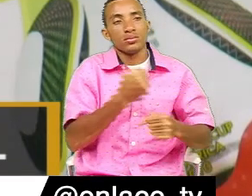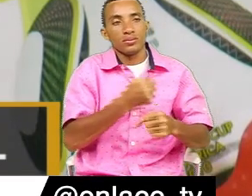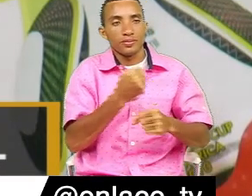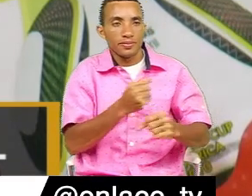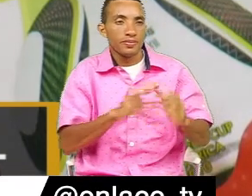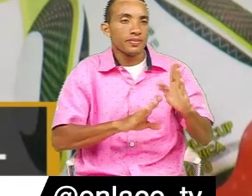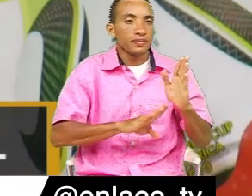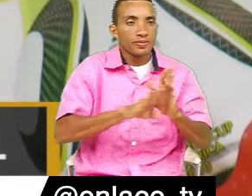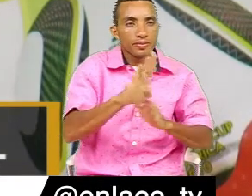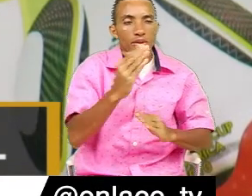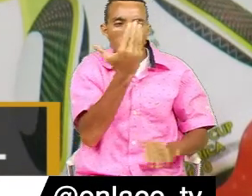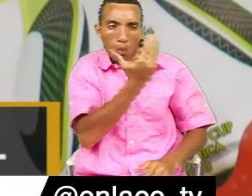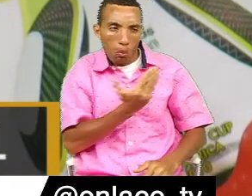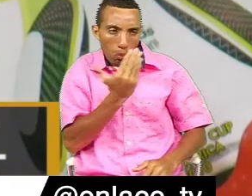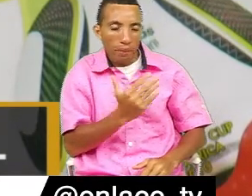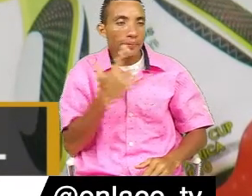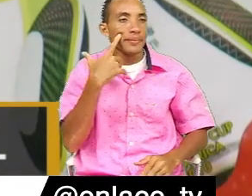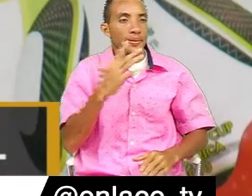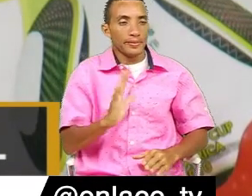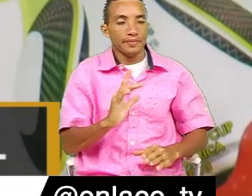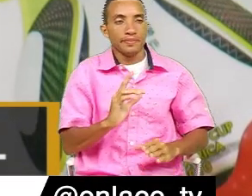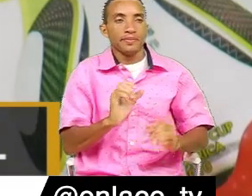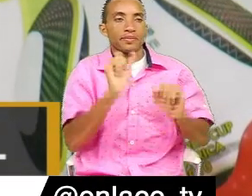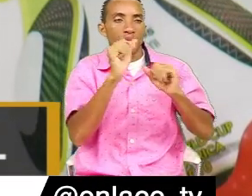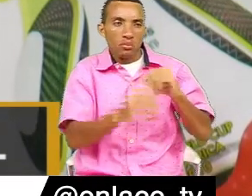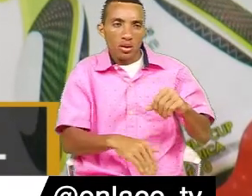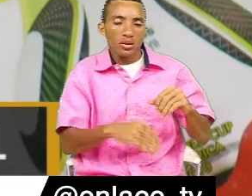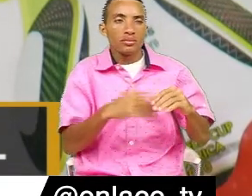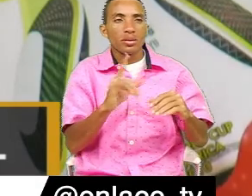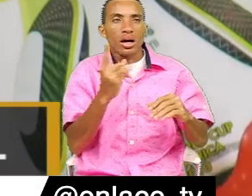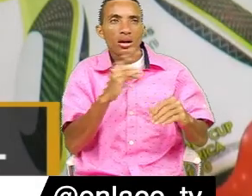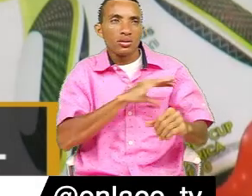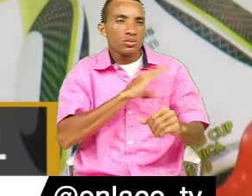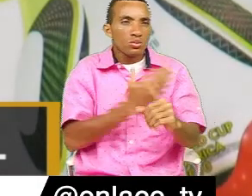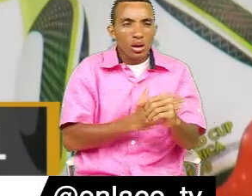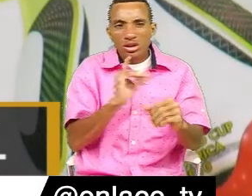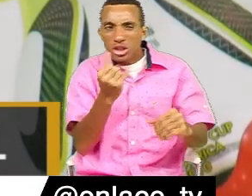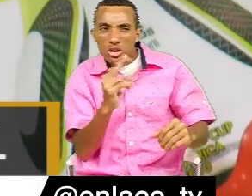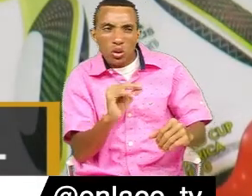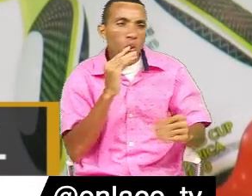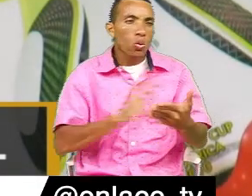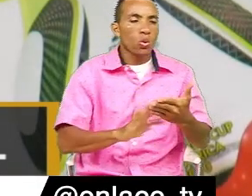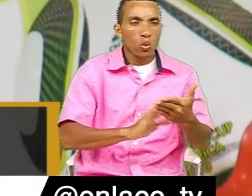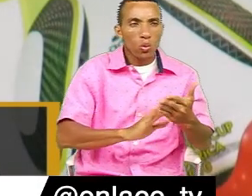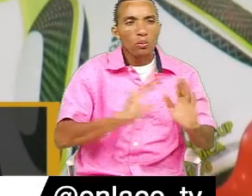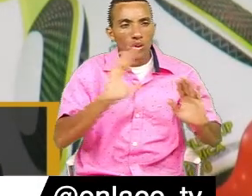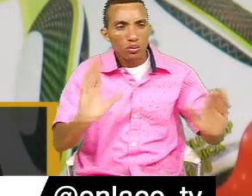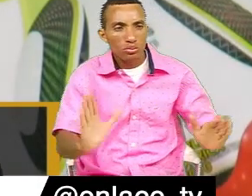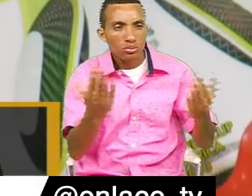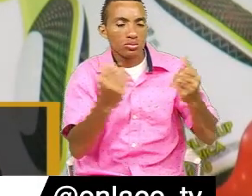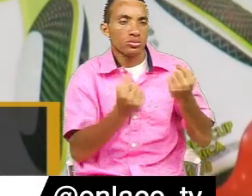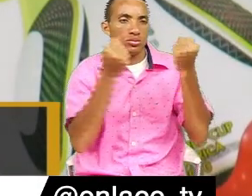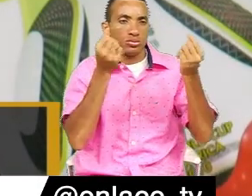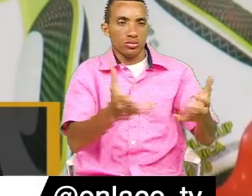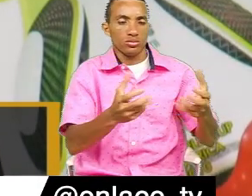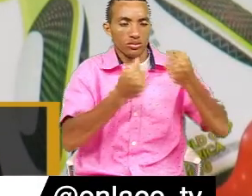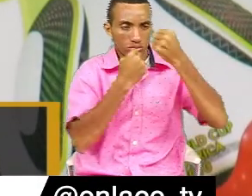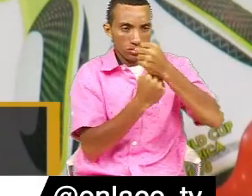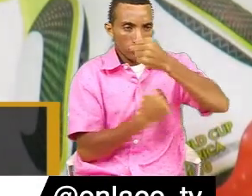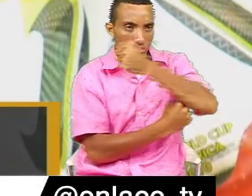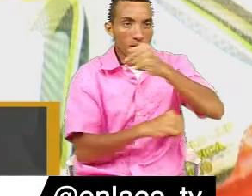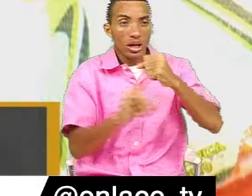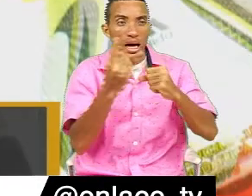simulacros o ejercicios que permitan medir las oportunidades de mejora y fortalecer y cerrar esas brechas que se detecten